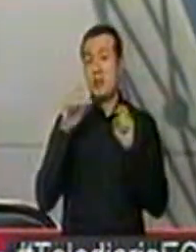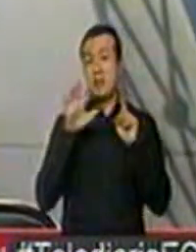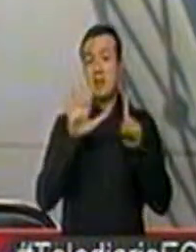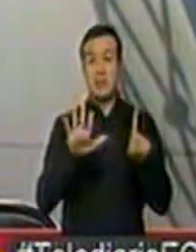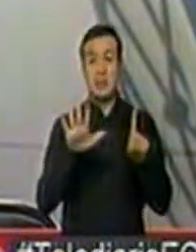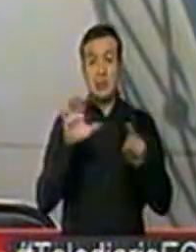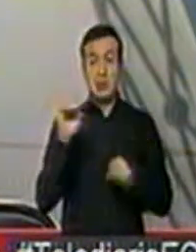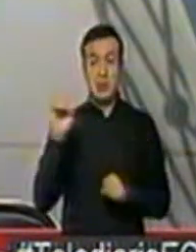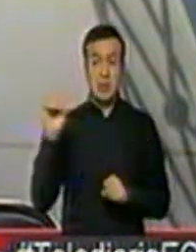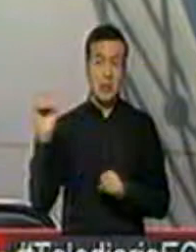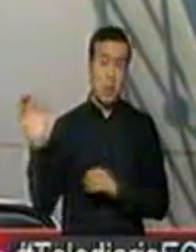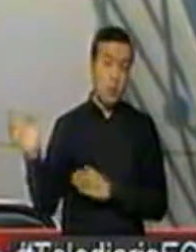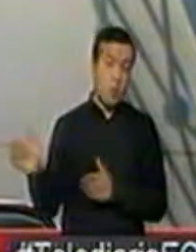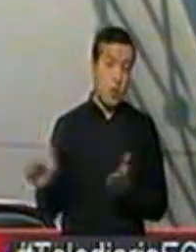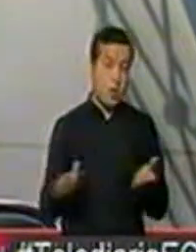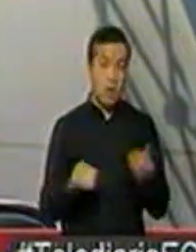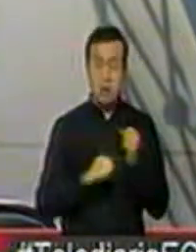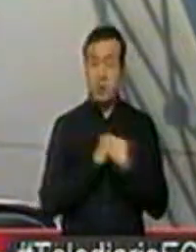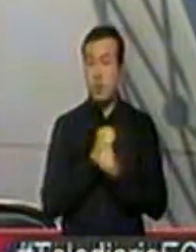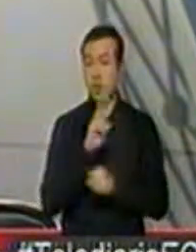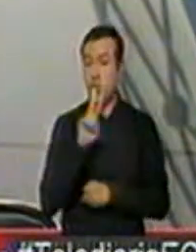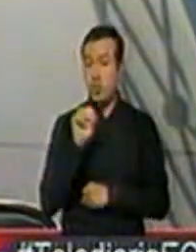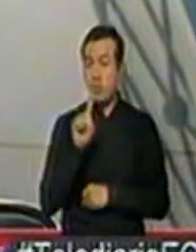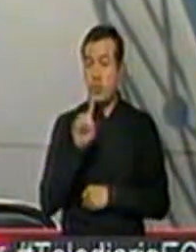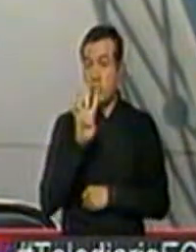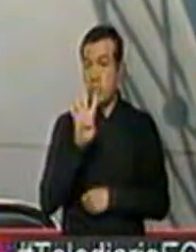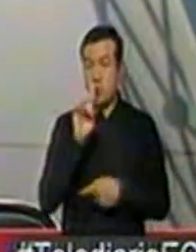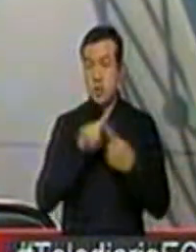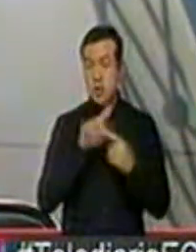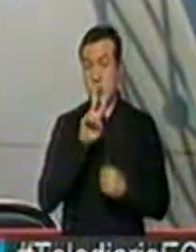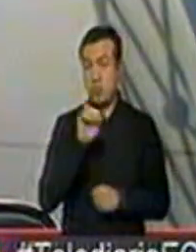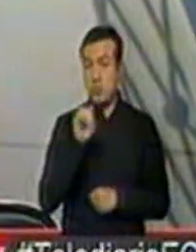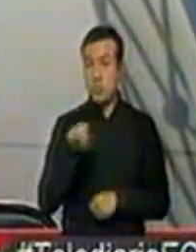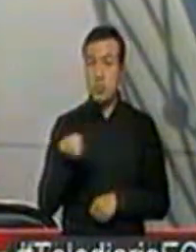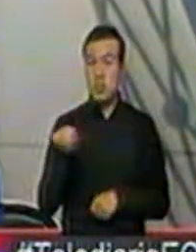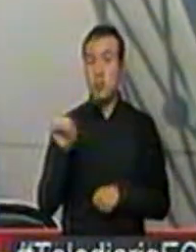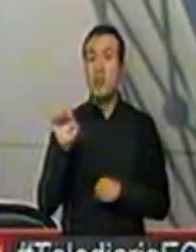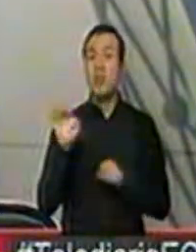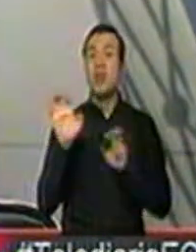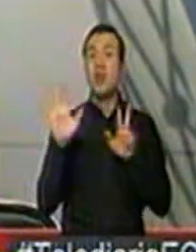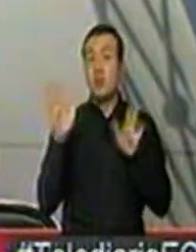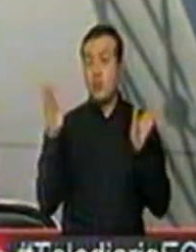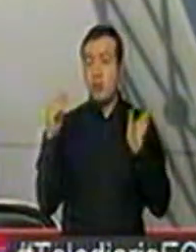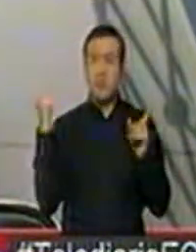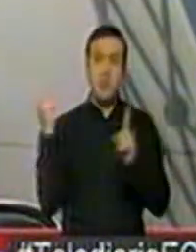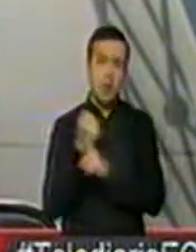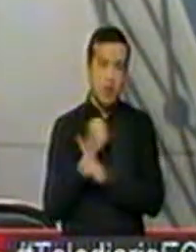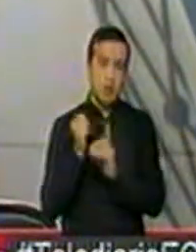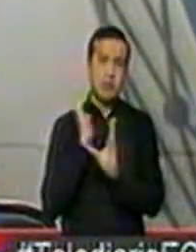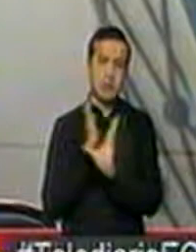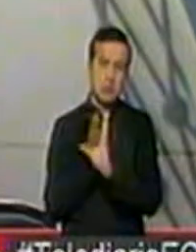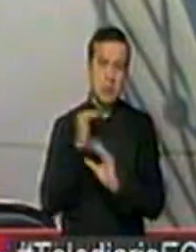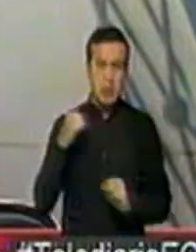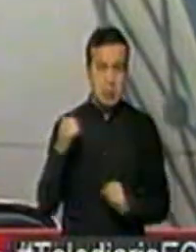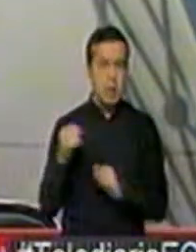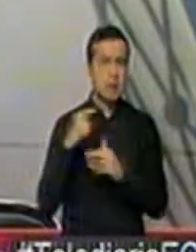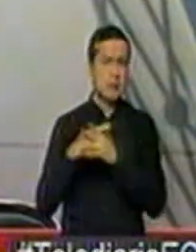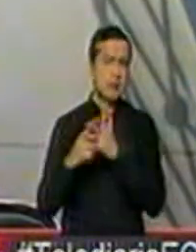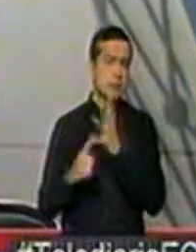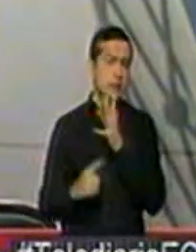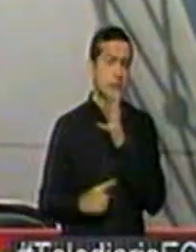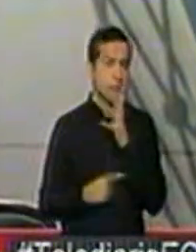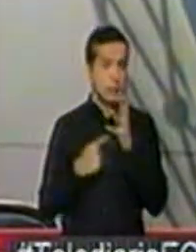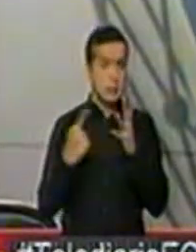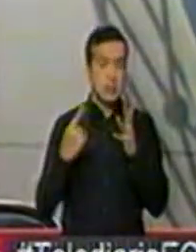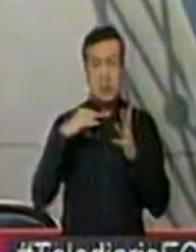600 homicidios entre 2014 y 2018, hay miles de casos de violencia física, psicológica, sexual, y ahí también se incluyen